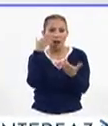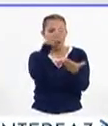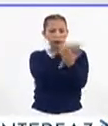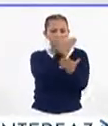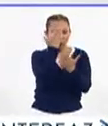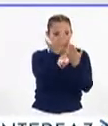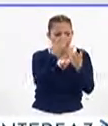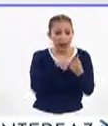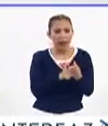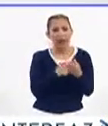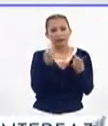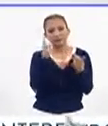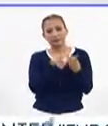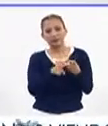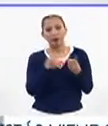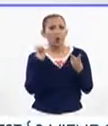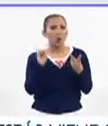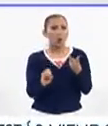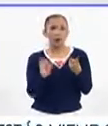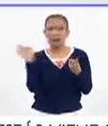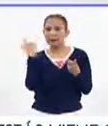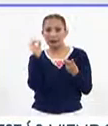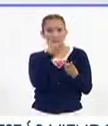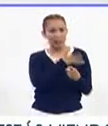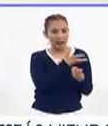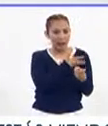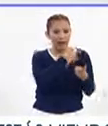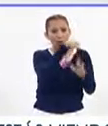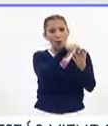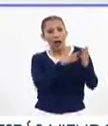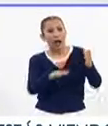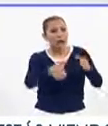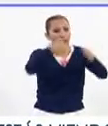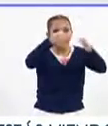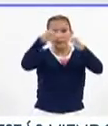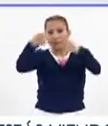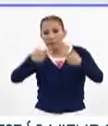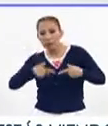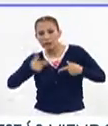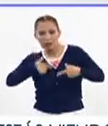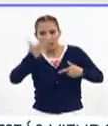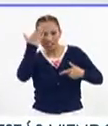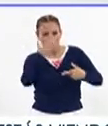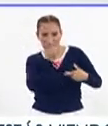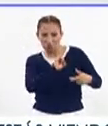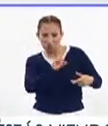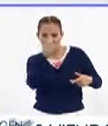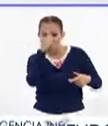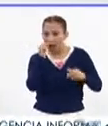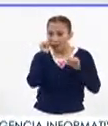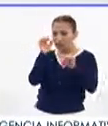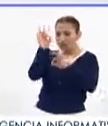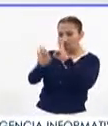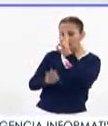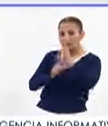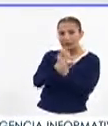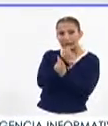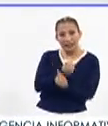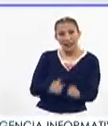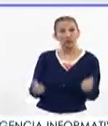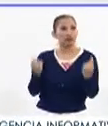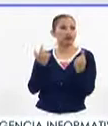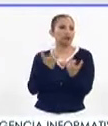puedan acceder a la educación por un lado, por el otro tener instalaciones y gente capacitada para atender a